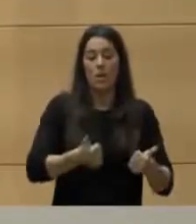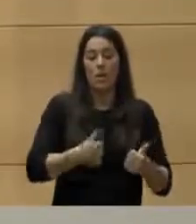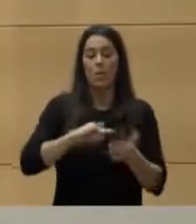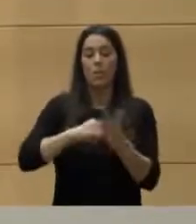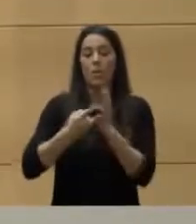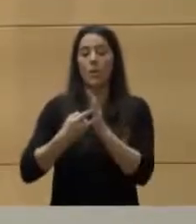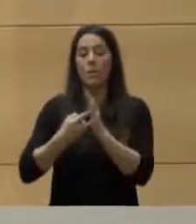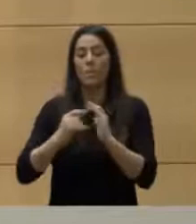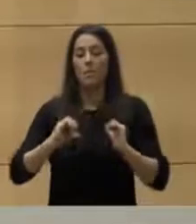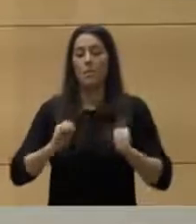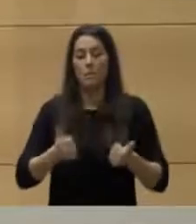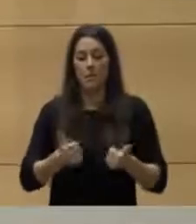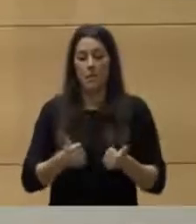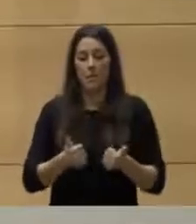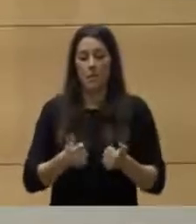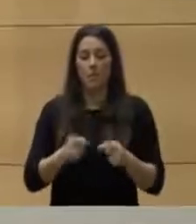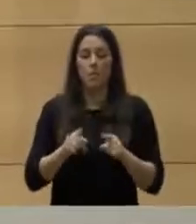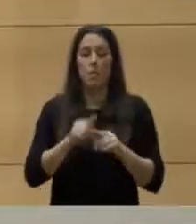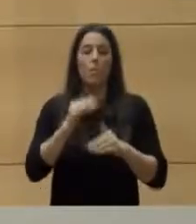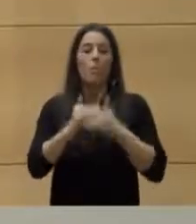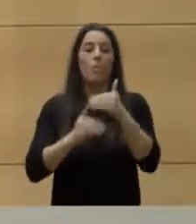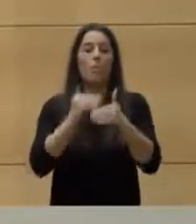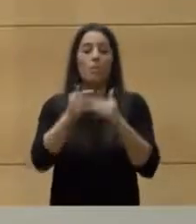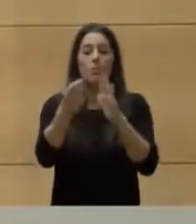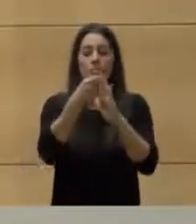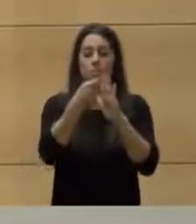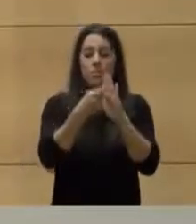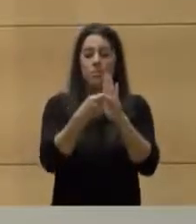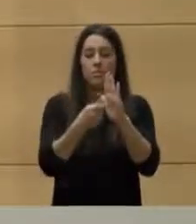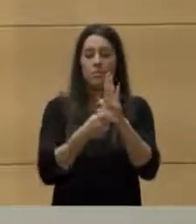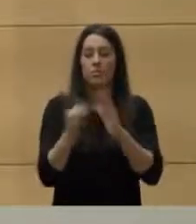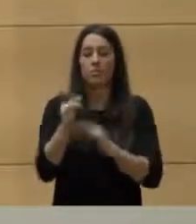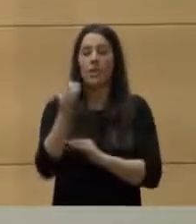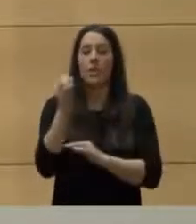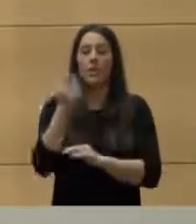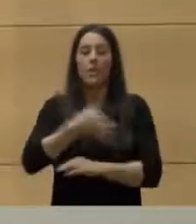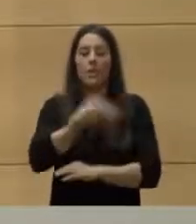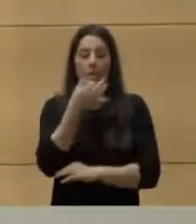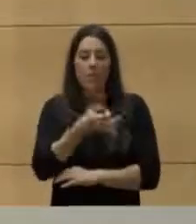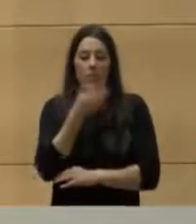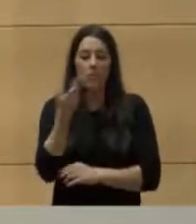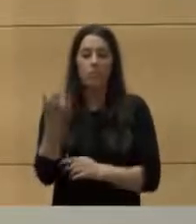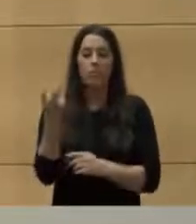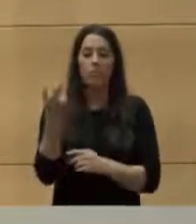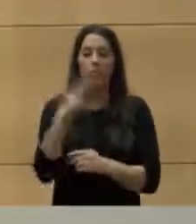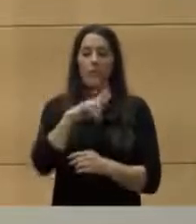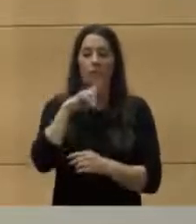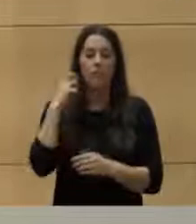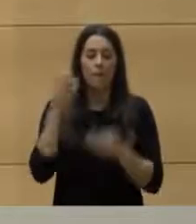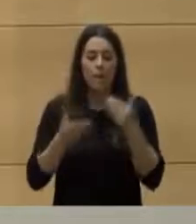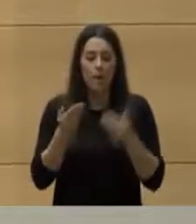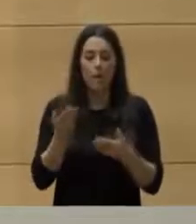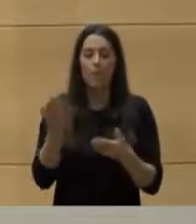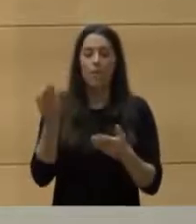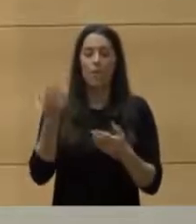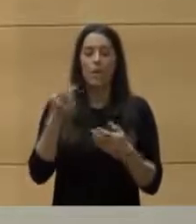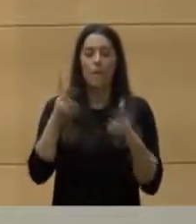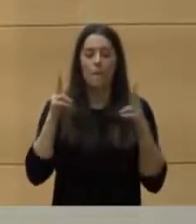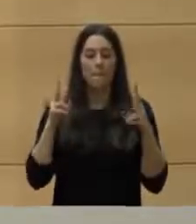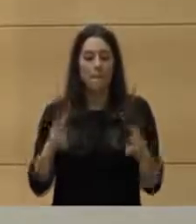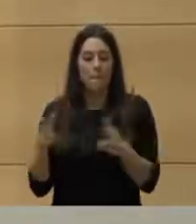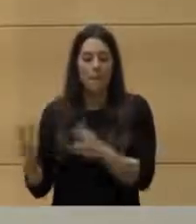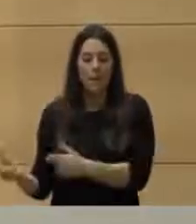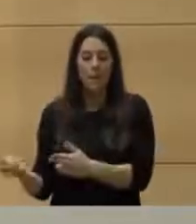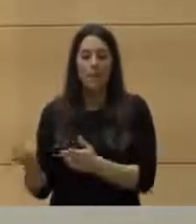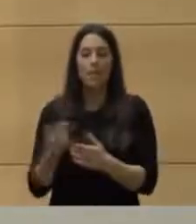una secuencia operativa, unos discursos, unos valores, unos ritmos, unos plazos, unos